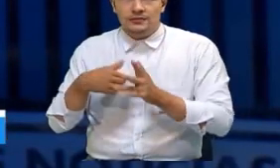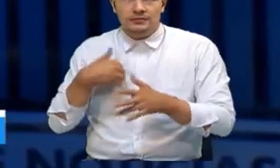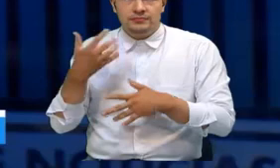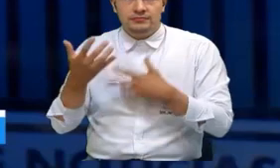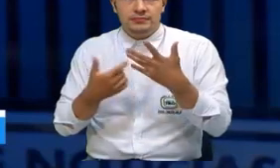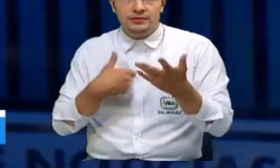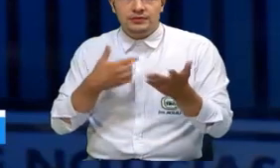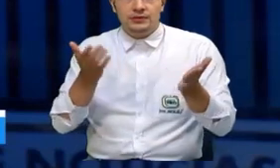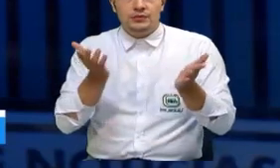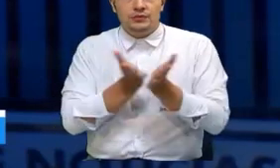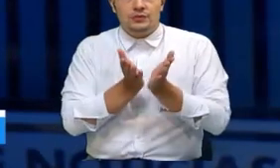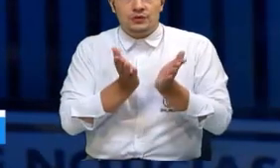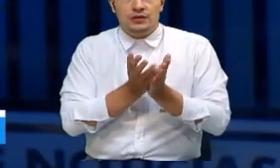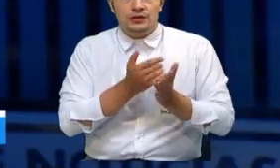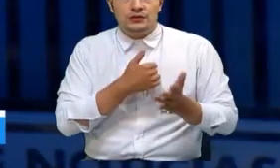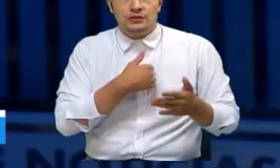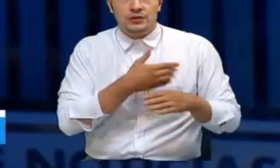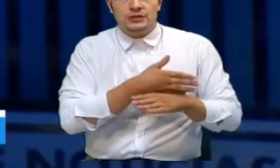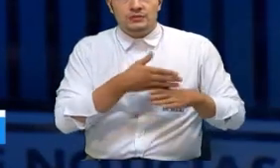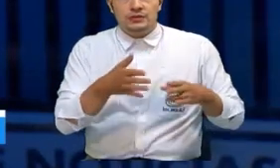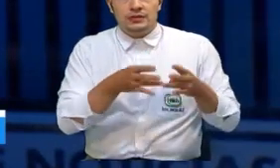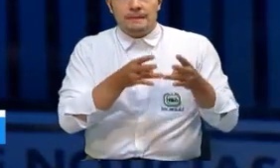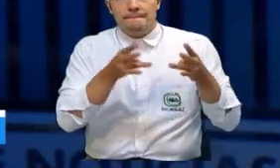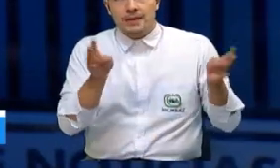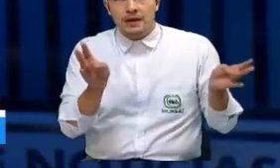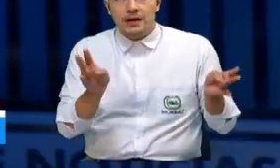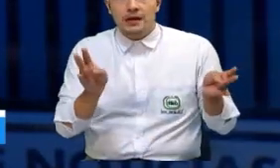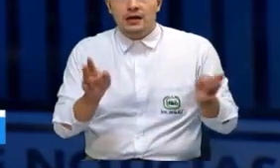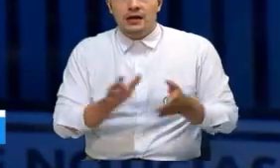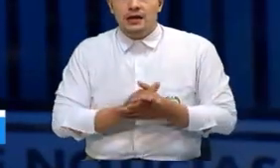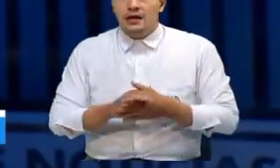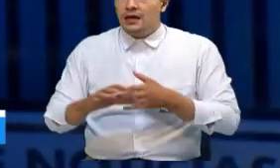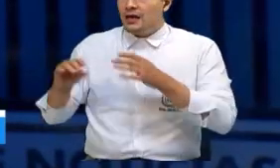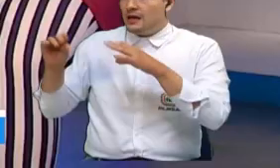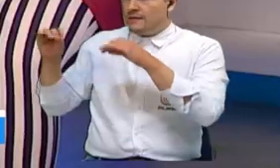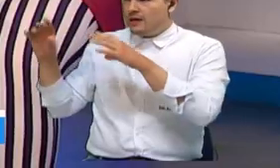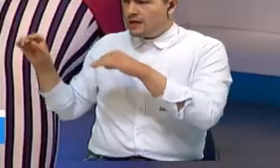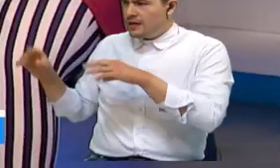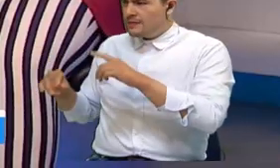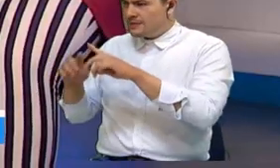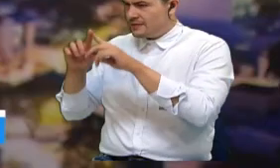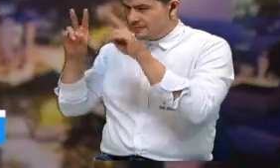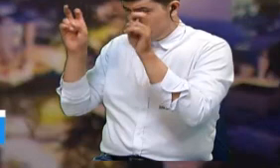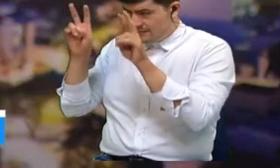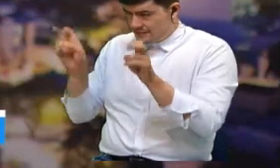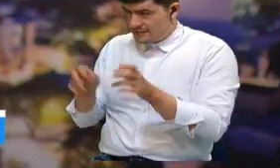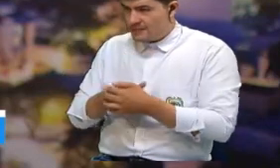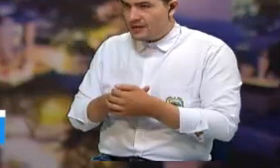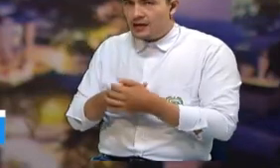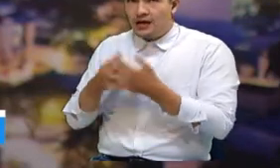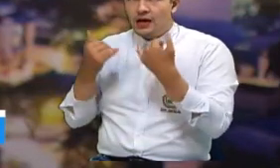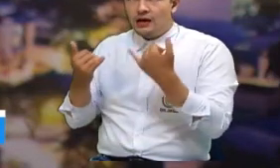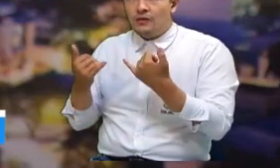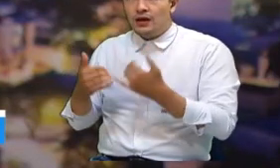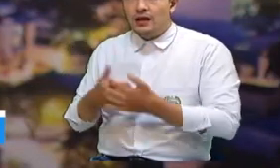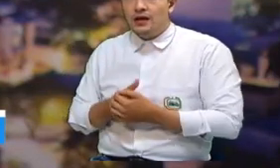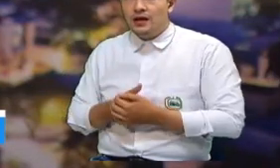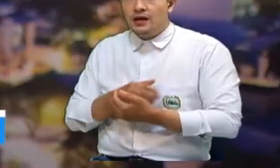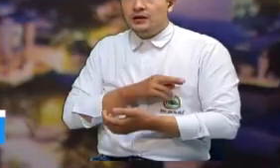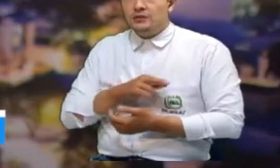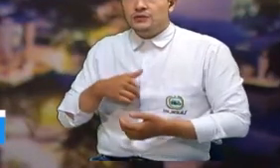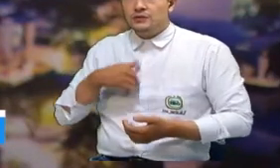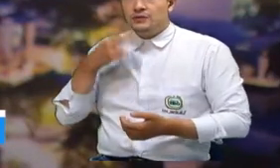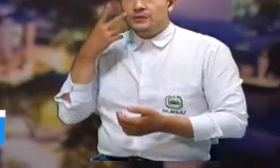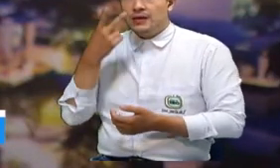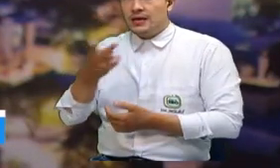que estudiar cuando ya me separé, entonces... Hablemos un poco de eso, porque hoy en día pues vemos